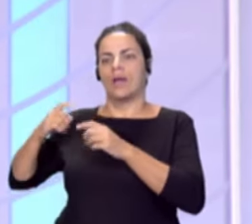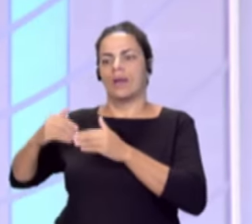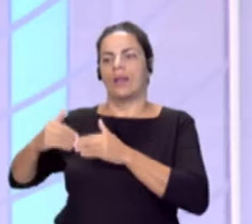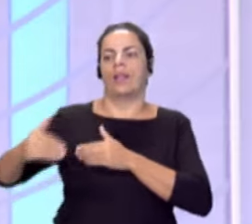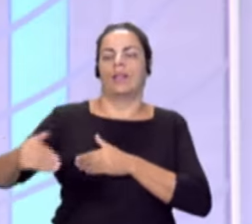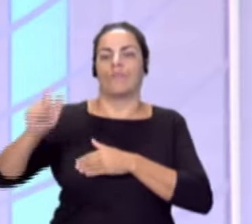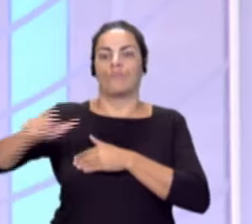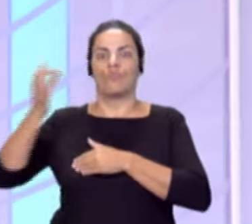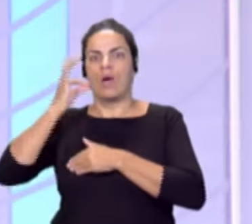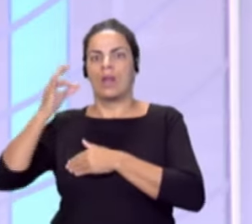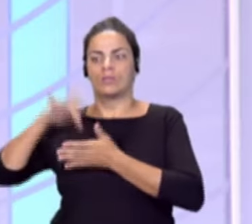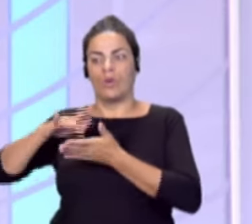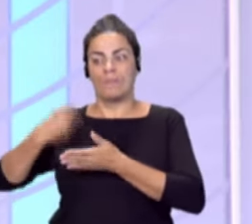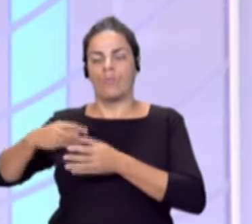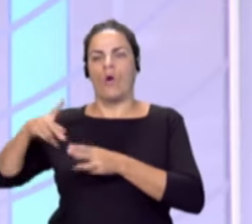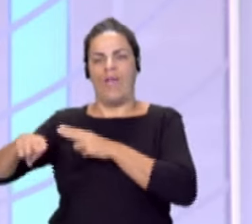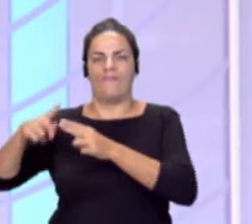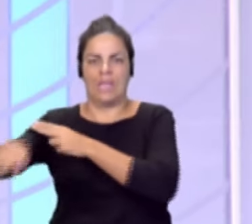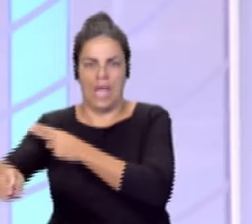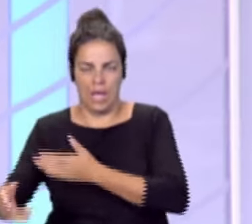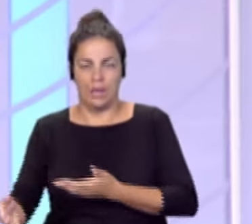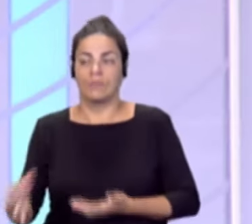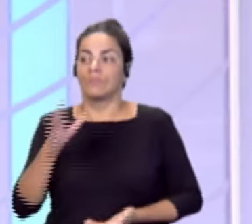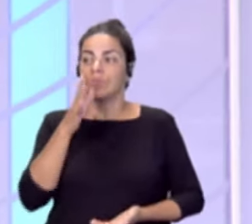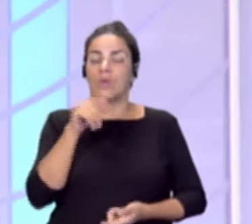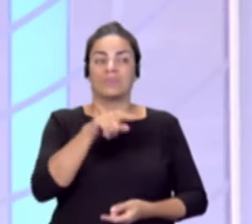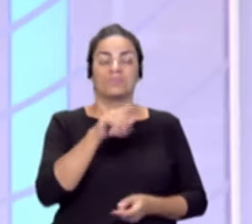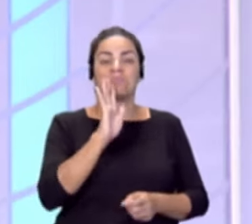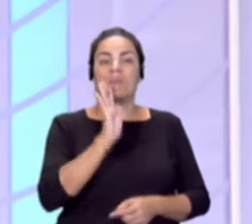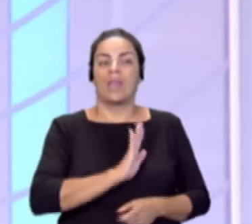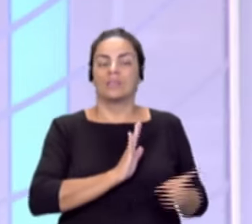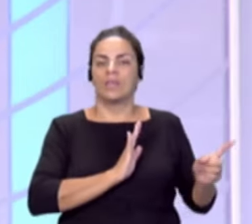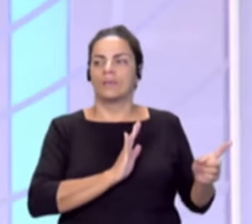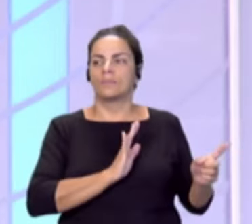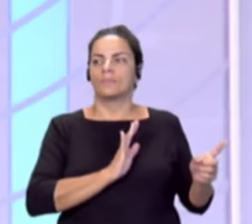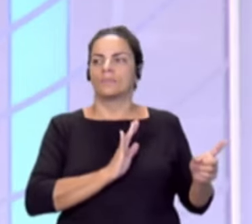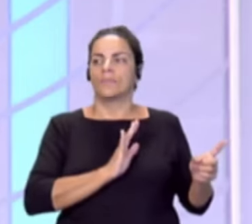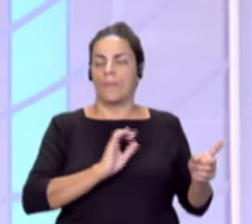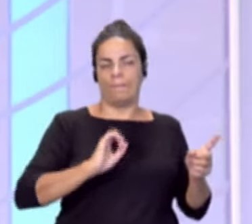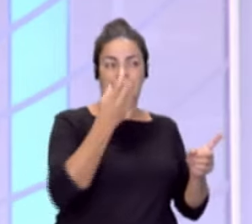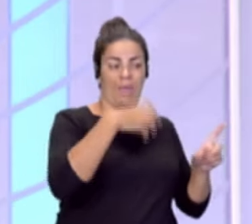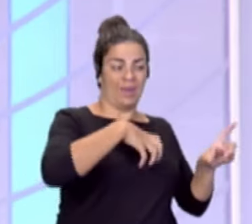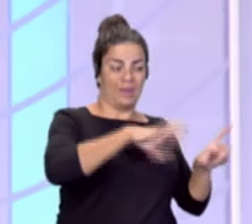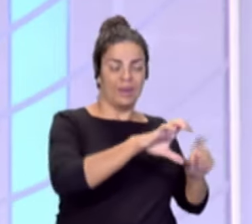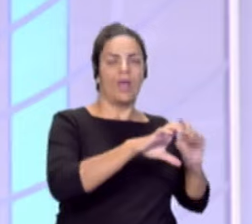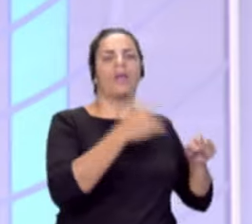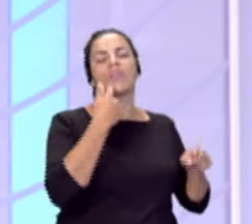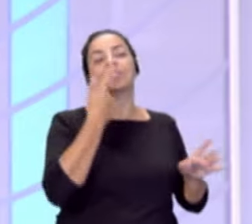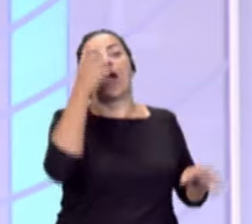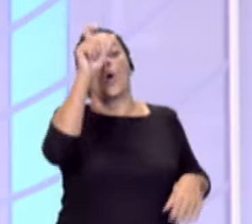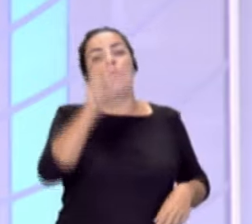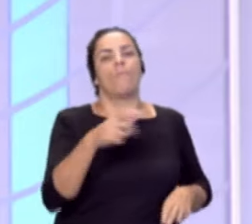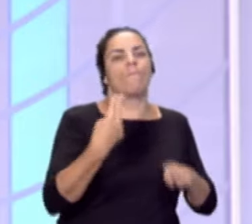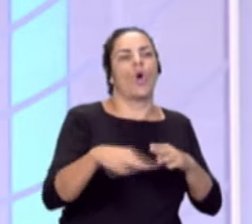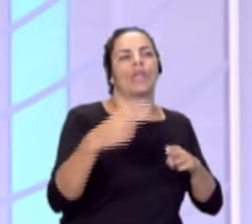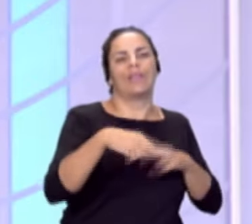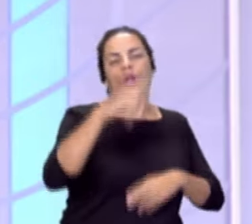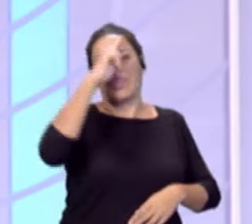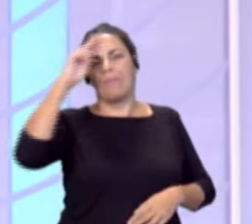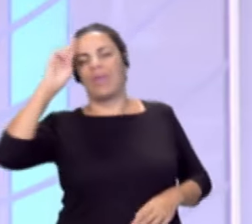esta movida lo que ha habido un poco, porque surgió en el primer texto que se publicó, se habló de un político de Madrid, no se puso